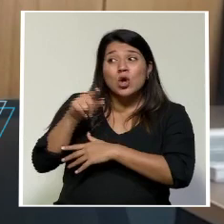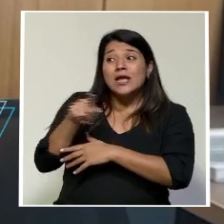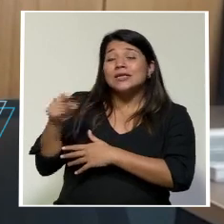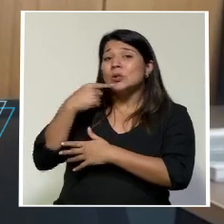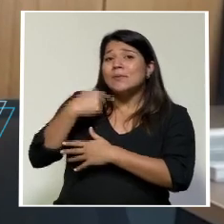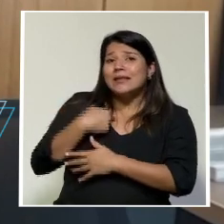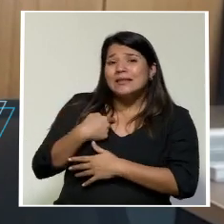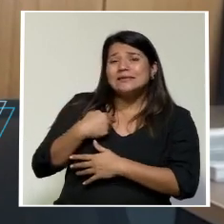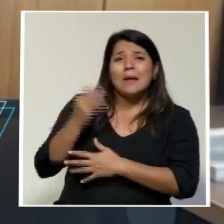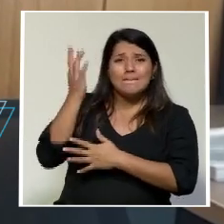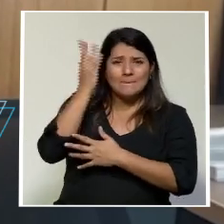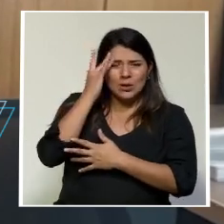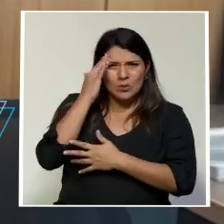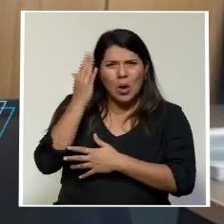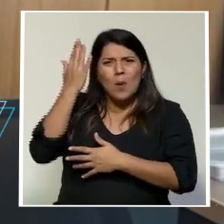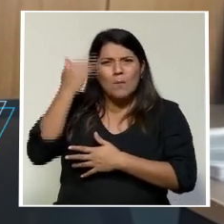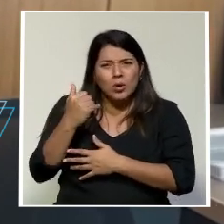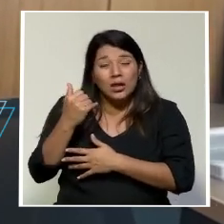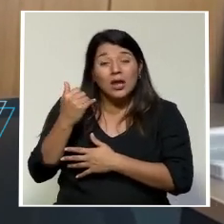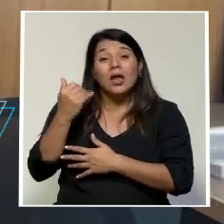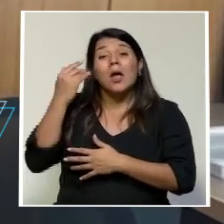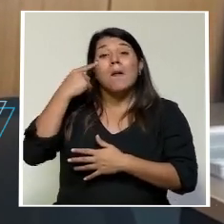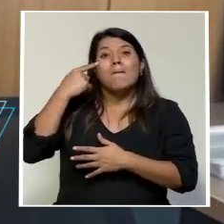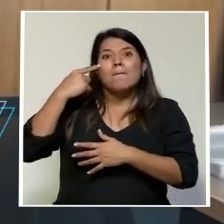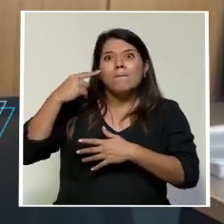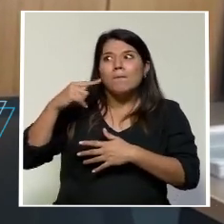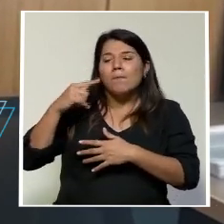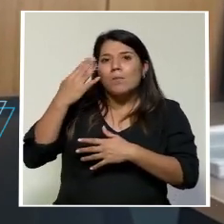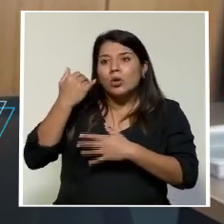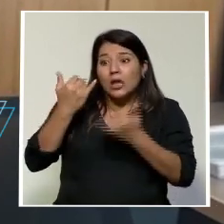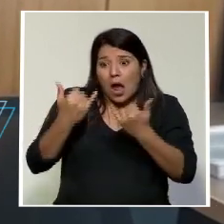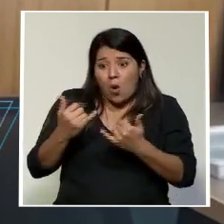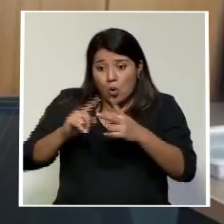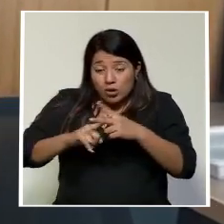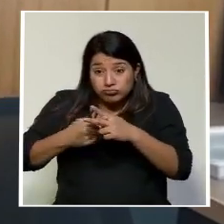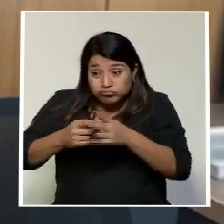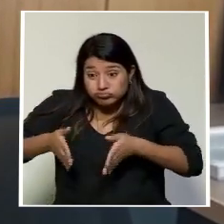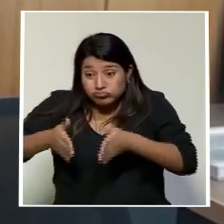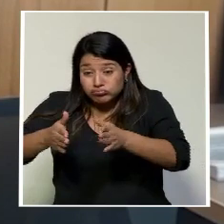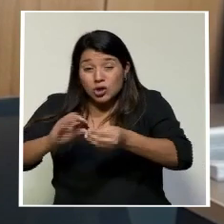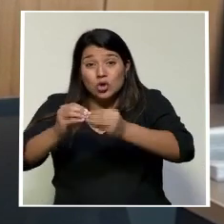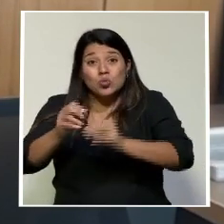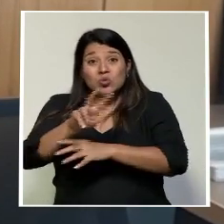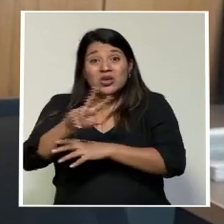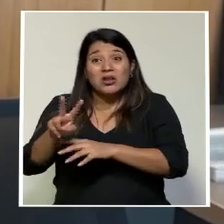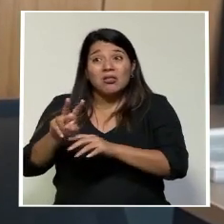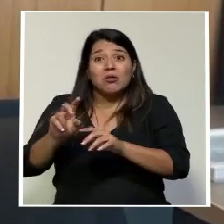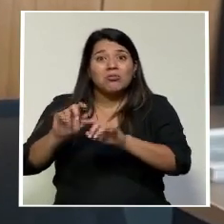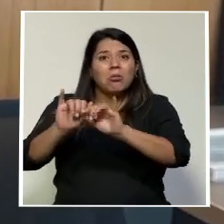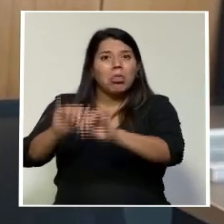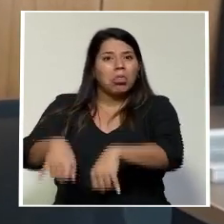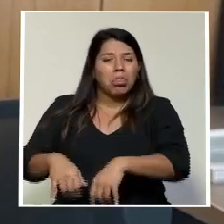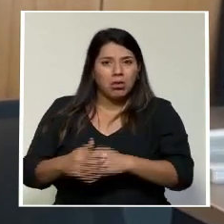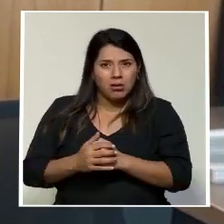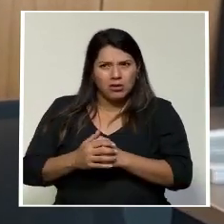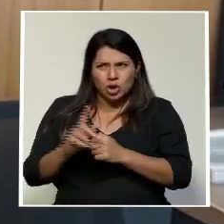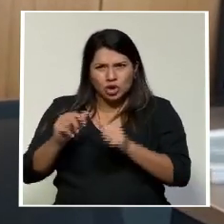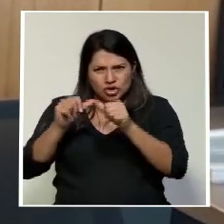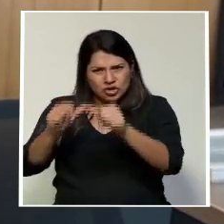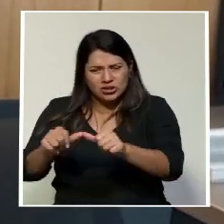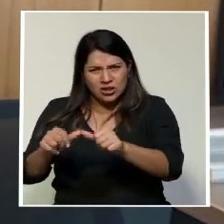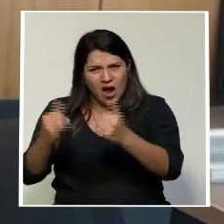su preocupación por el estado de abandono en el que se encuentra la Ruta 32, particularmente el sector del río